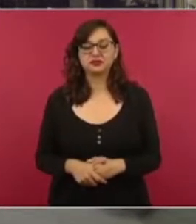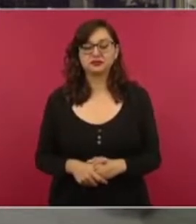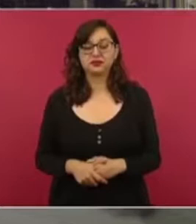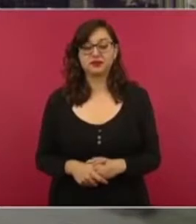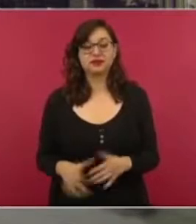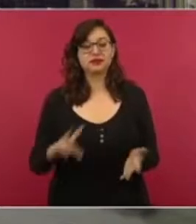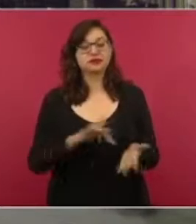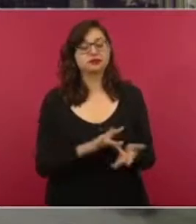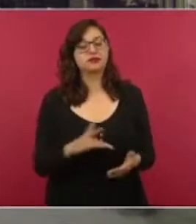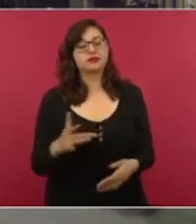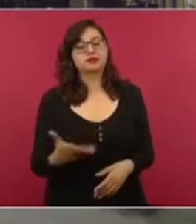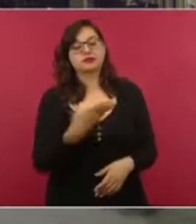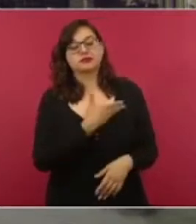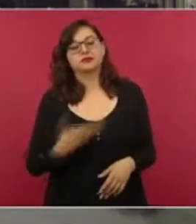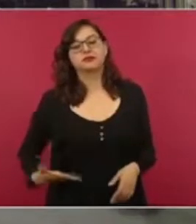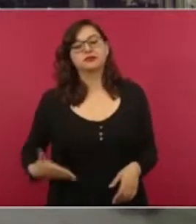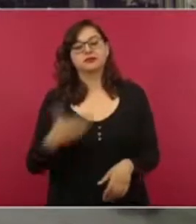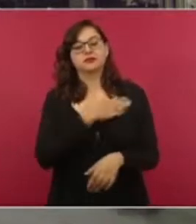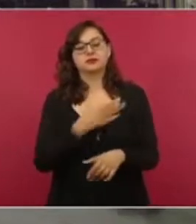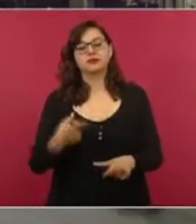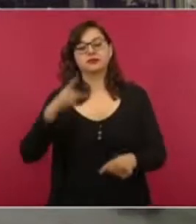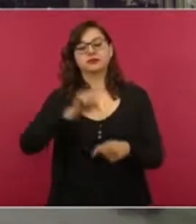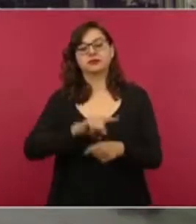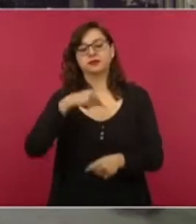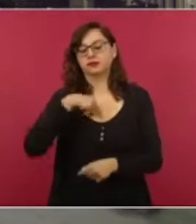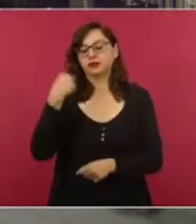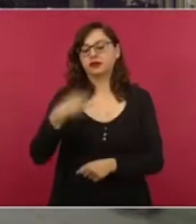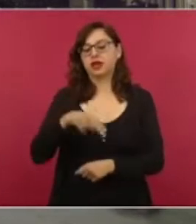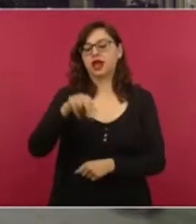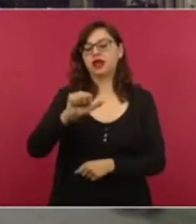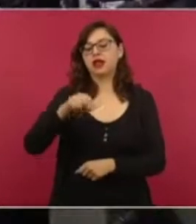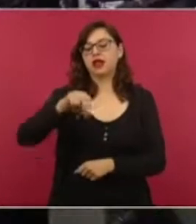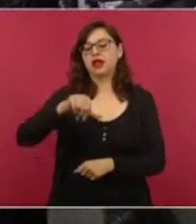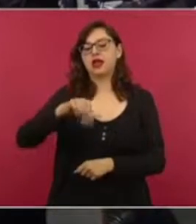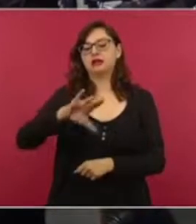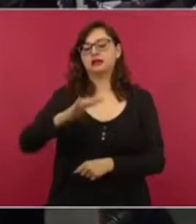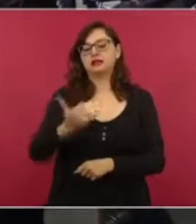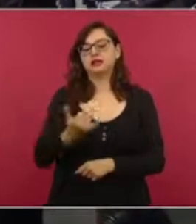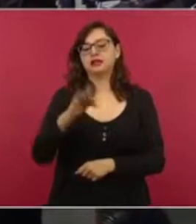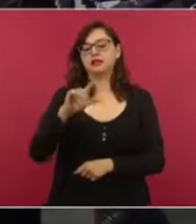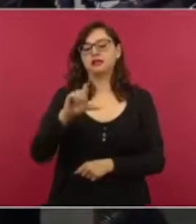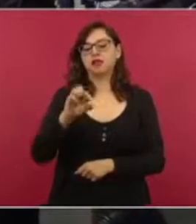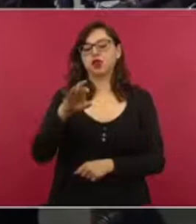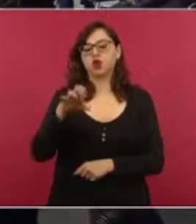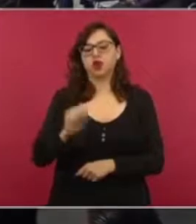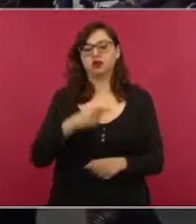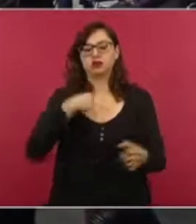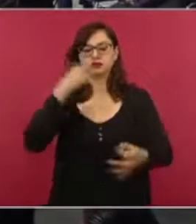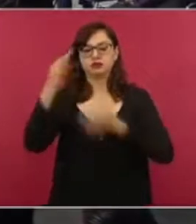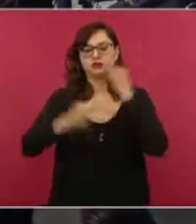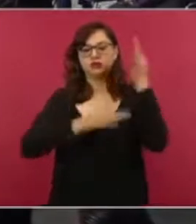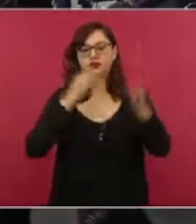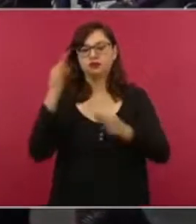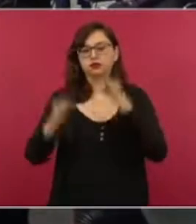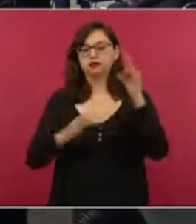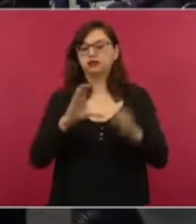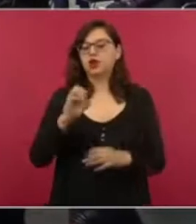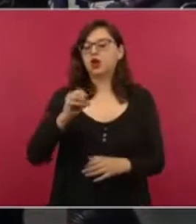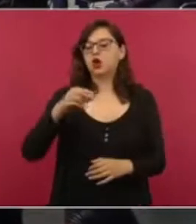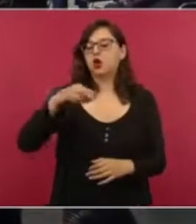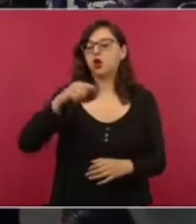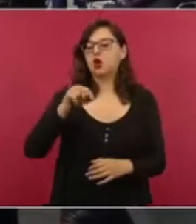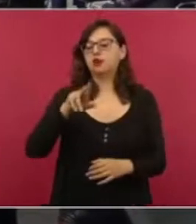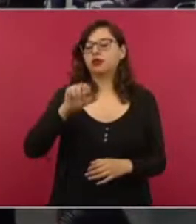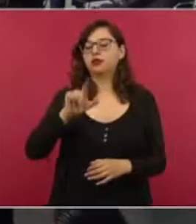Buenos días, Nancy Flores, de la revista Contralínea. Presidente, la semana pasada el grupo interdisciplinario de expertos independientes